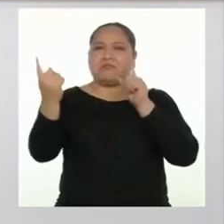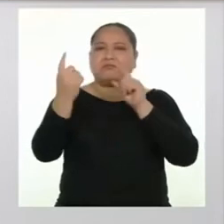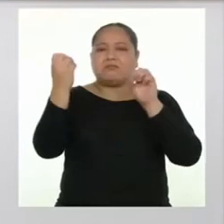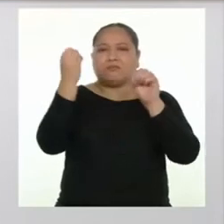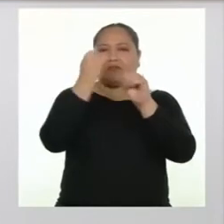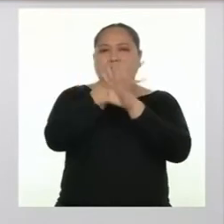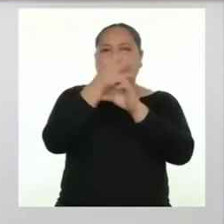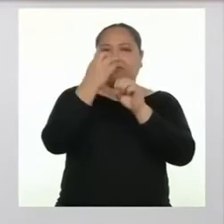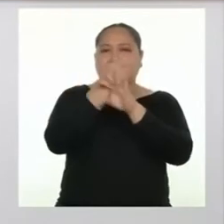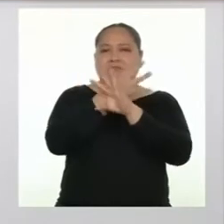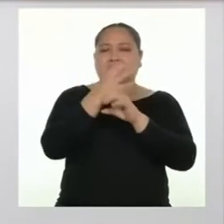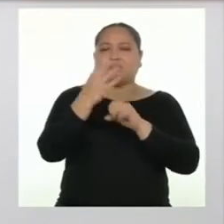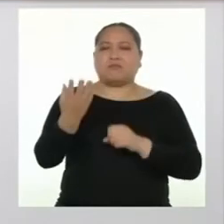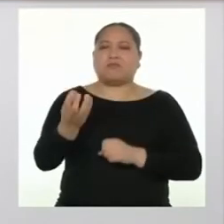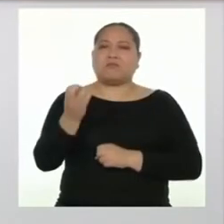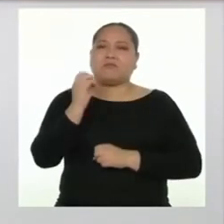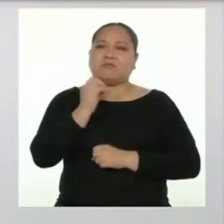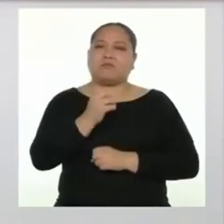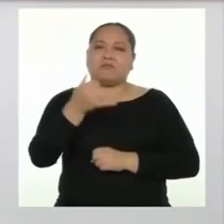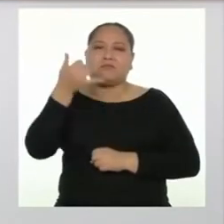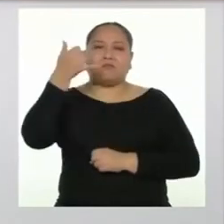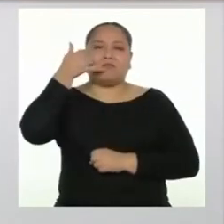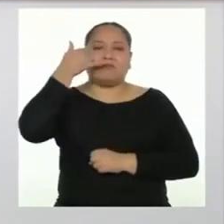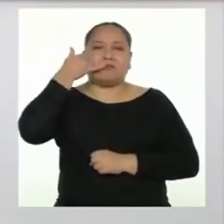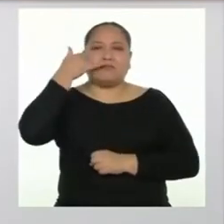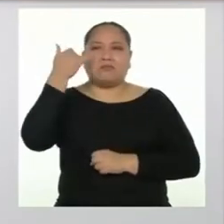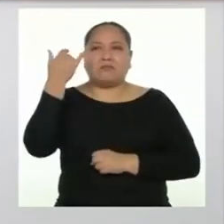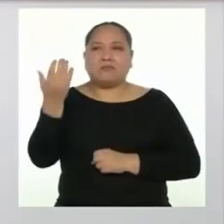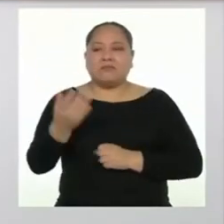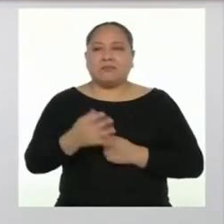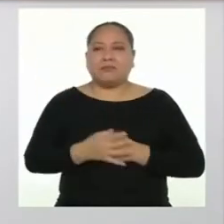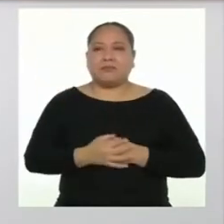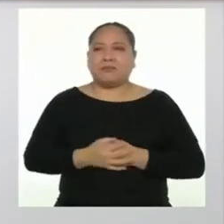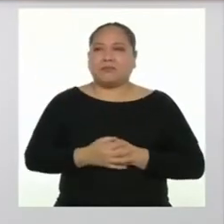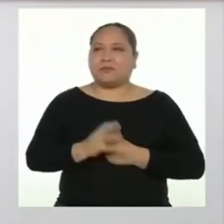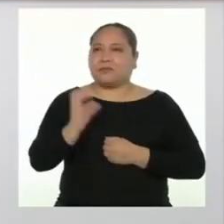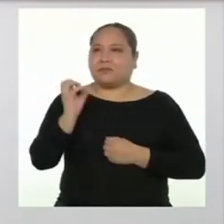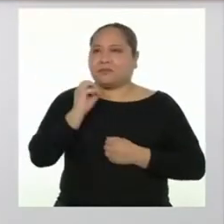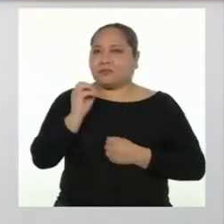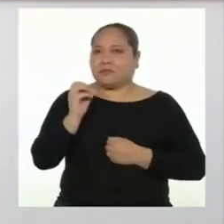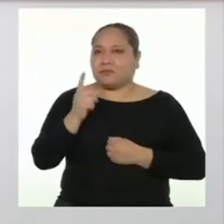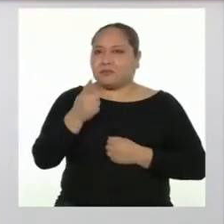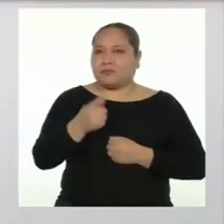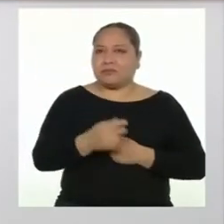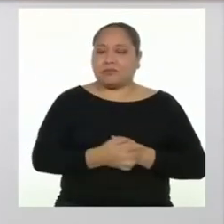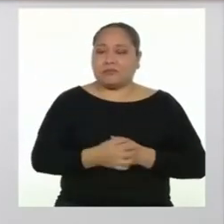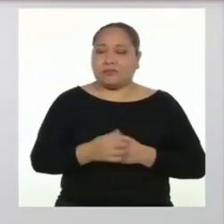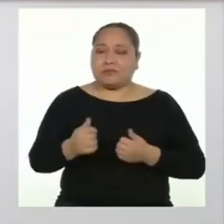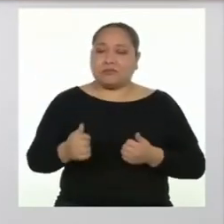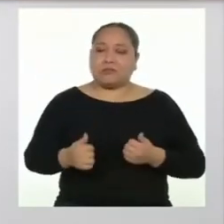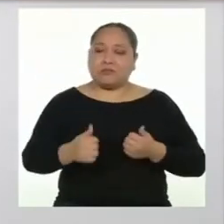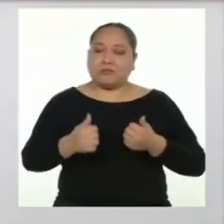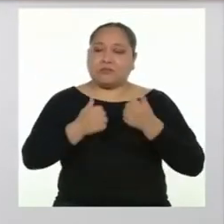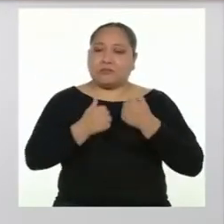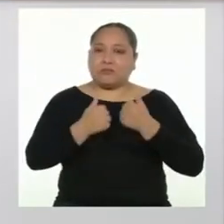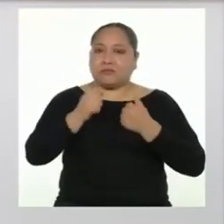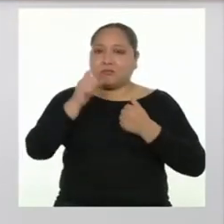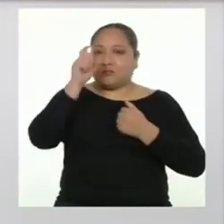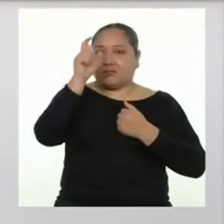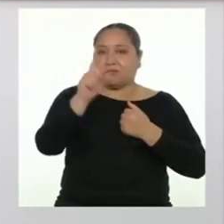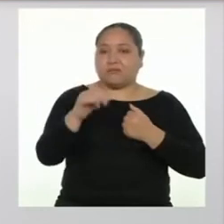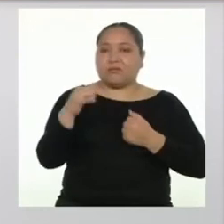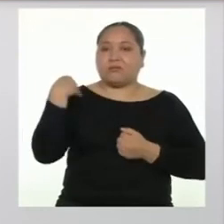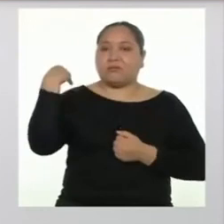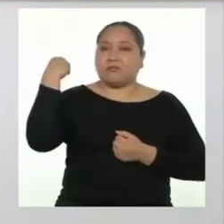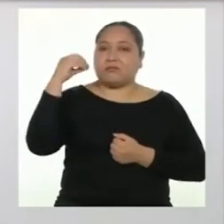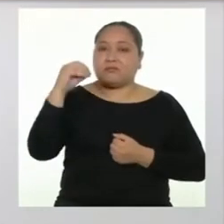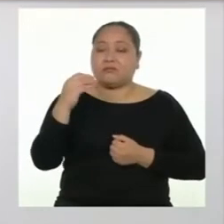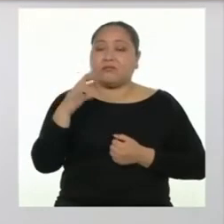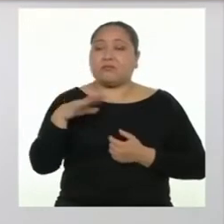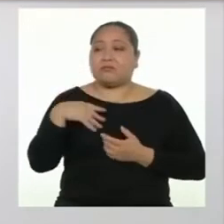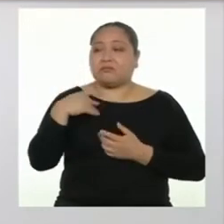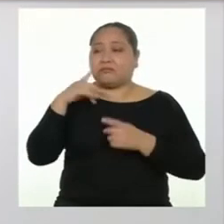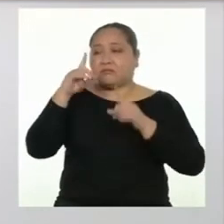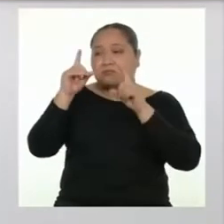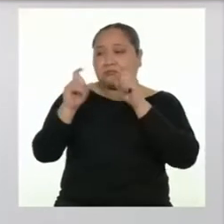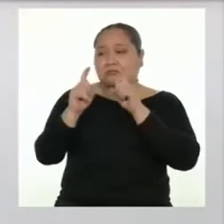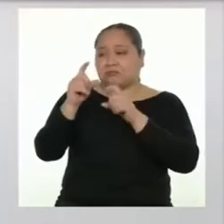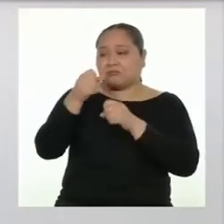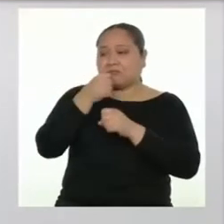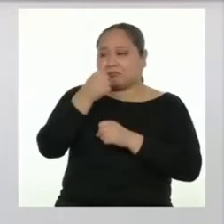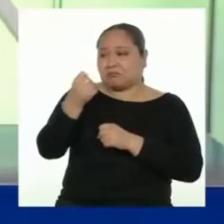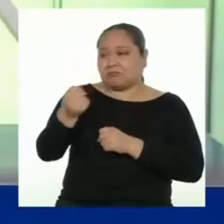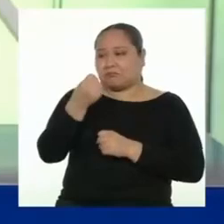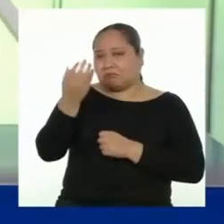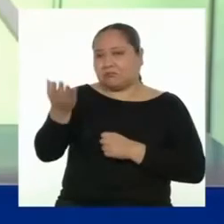una videollamada o de una llamada telefónica. O, si viven con una persona adolescente, podrían